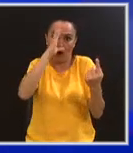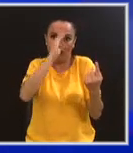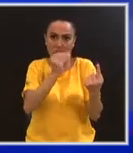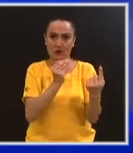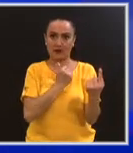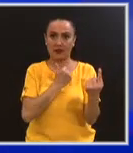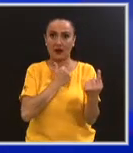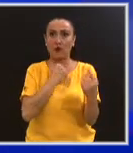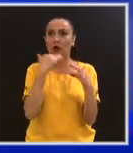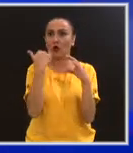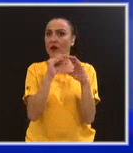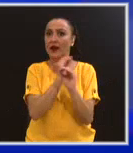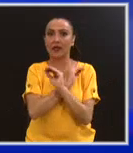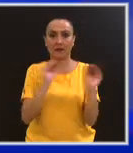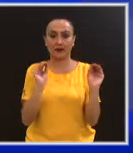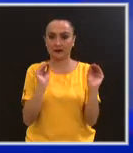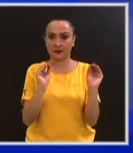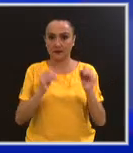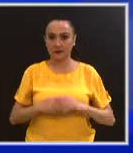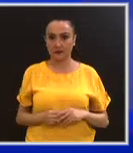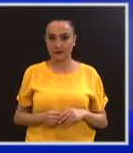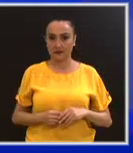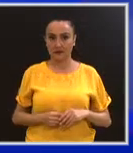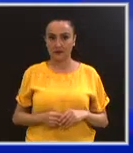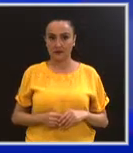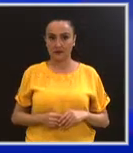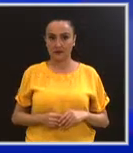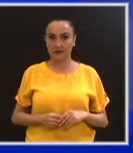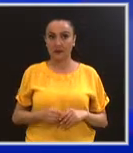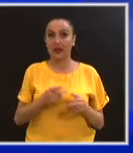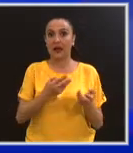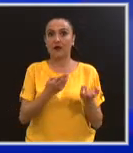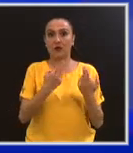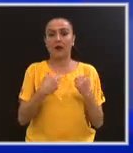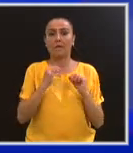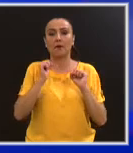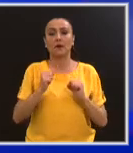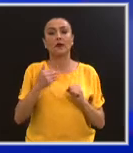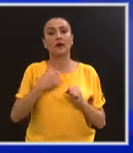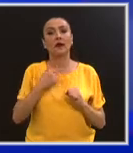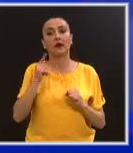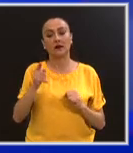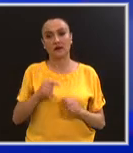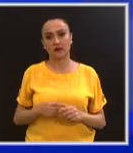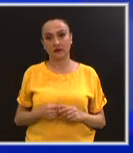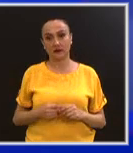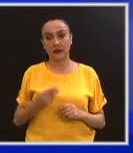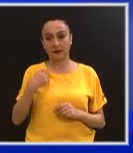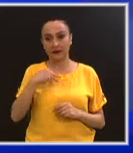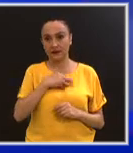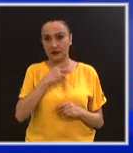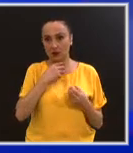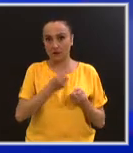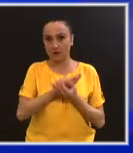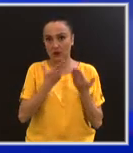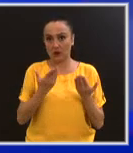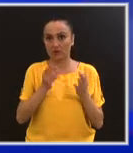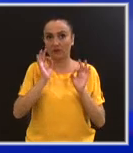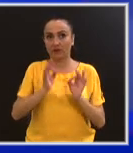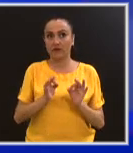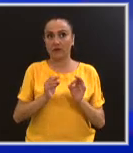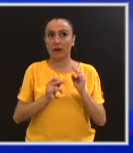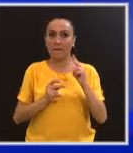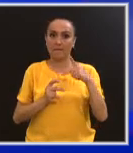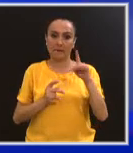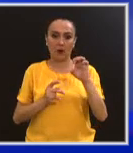recibimos por correo electrónico sería únicamente la respuesta que podíamos tener por parte del Ministerio Público y sin duda alguna Don